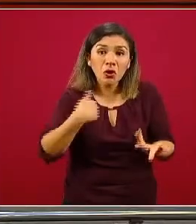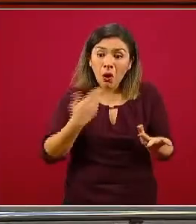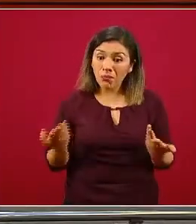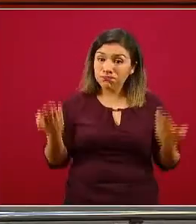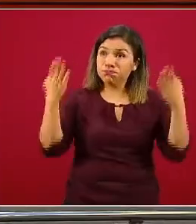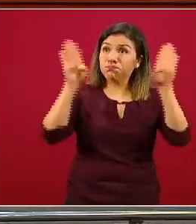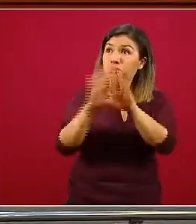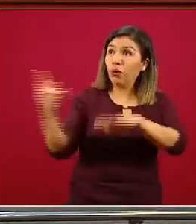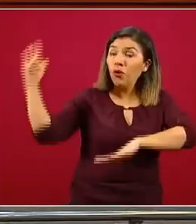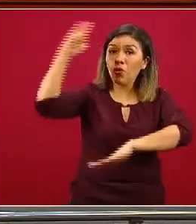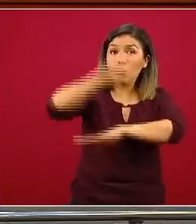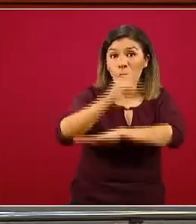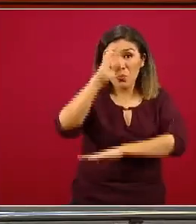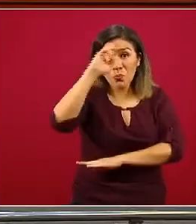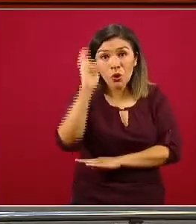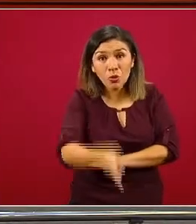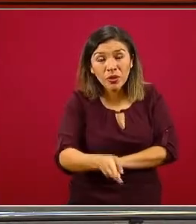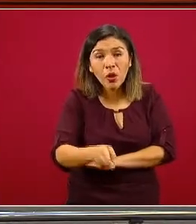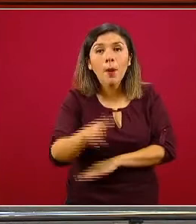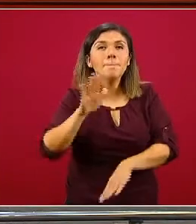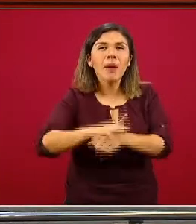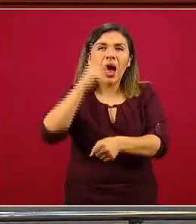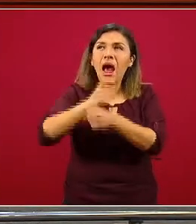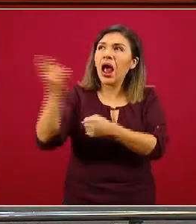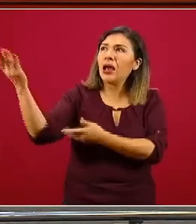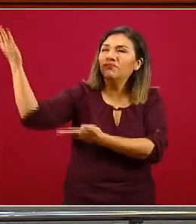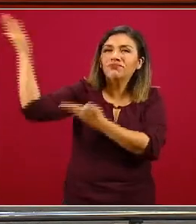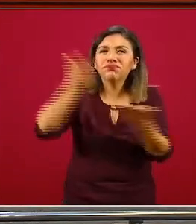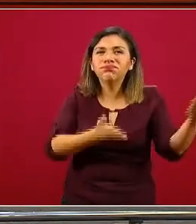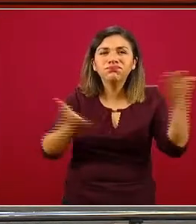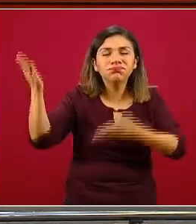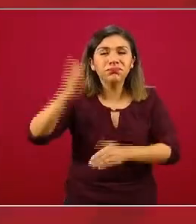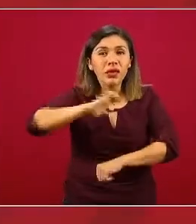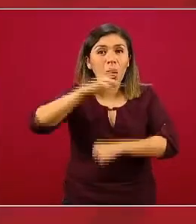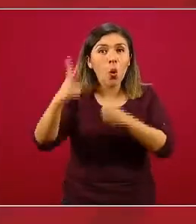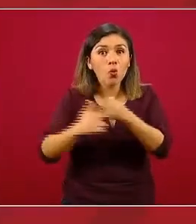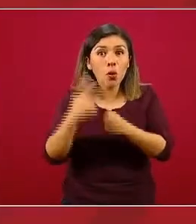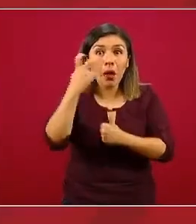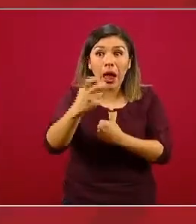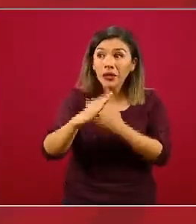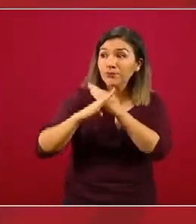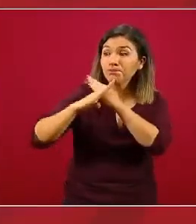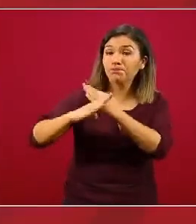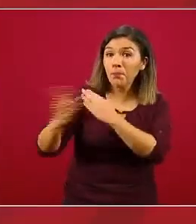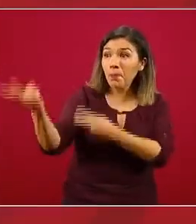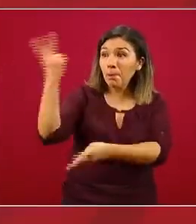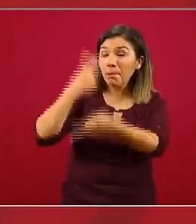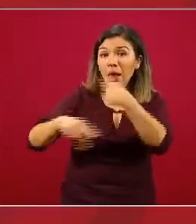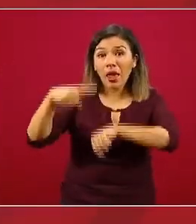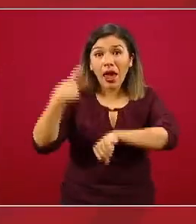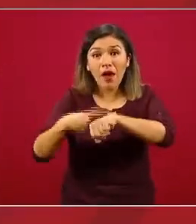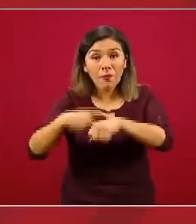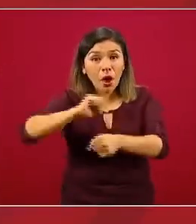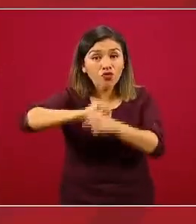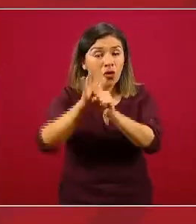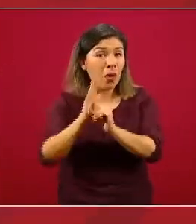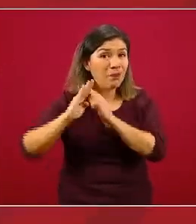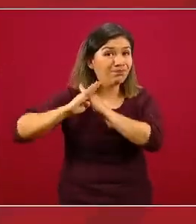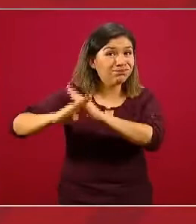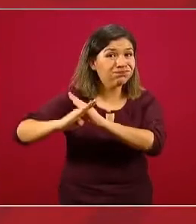los vuelos, particularmente los provenientes de Europa, se podría evitar la introducción del virus a